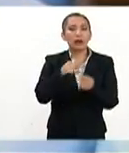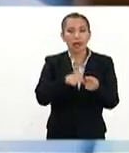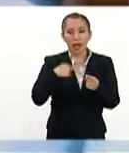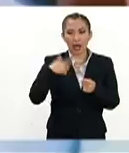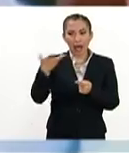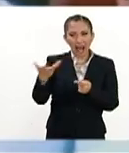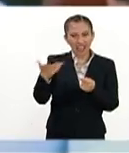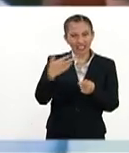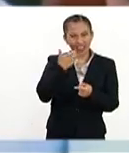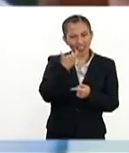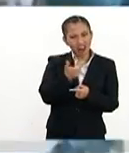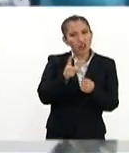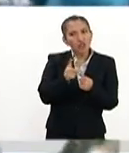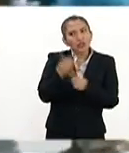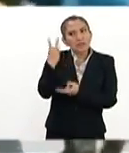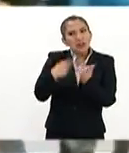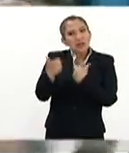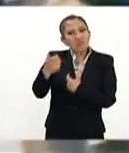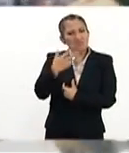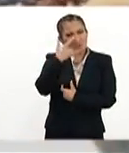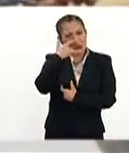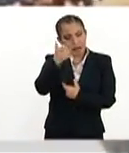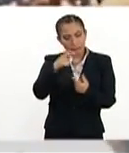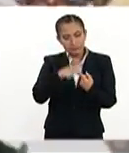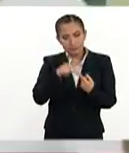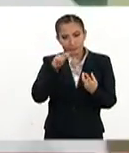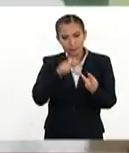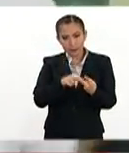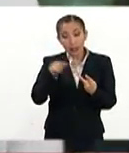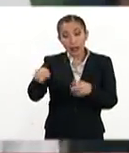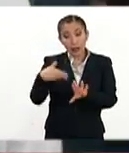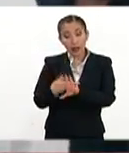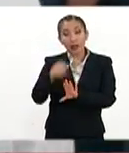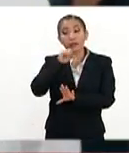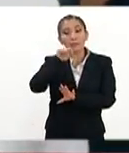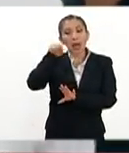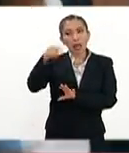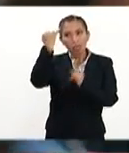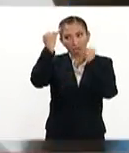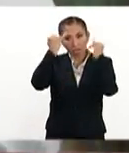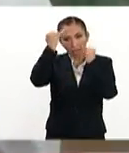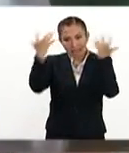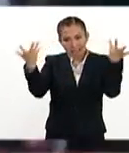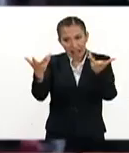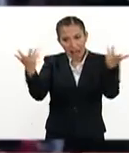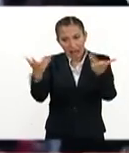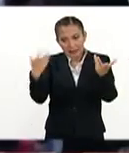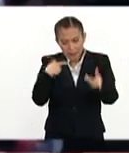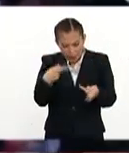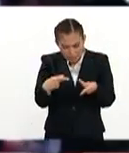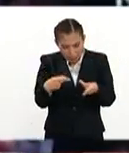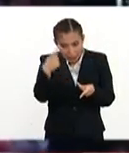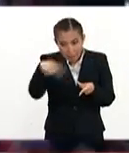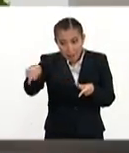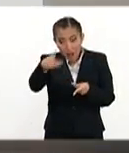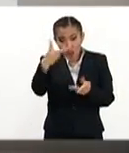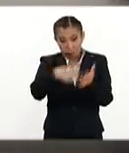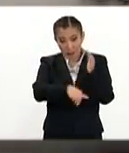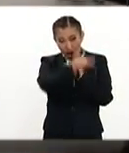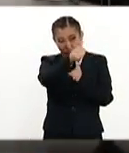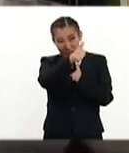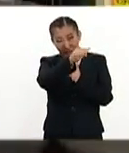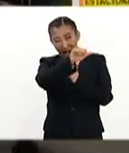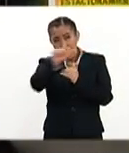de operación con recursos de procedencia ilícita. Lo acusa de haber ideado y ejecutado un plan entre 2011